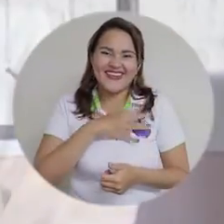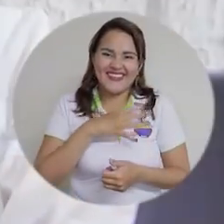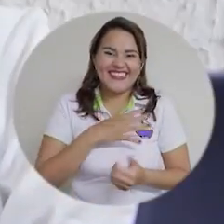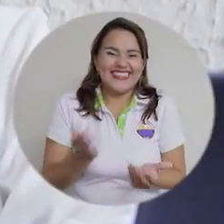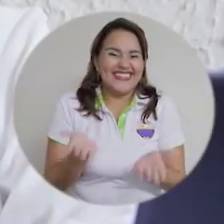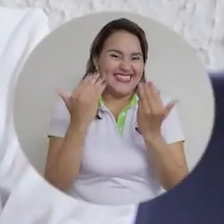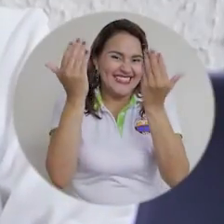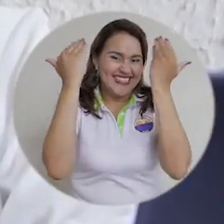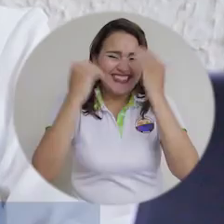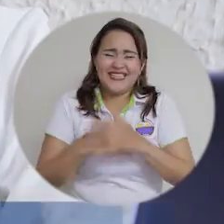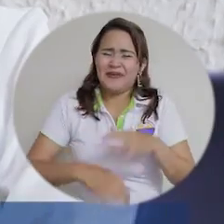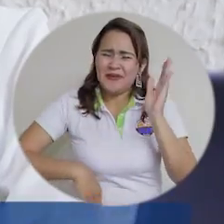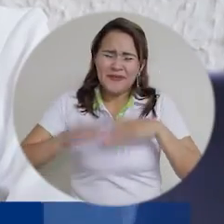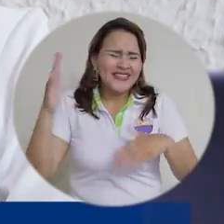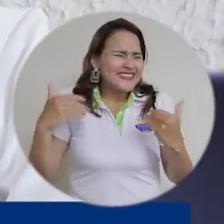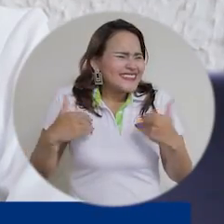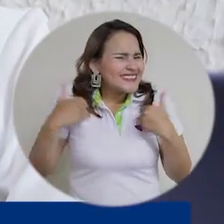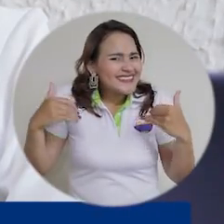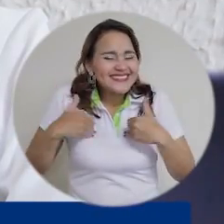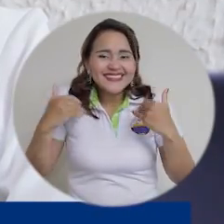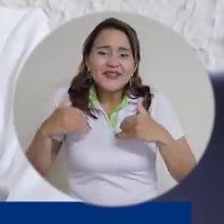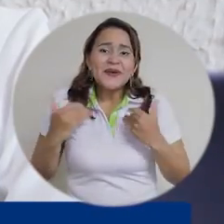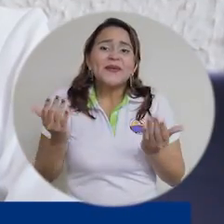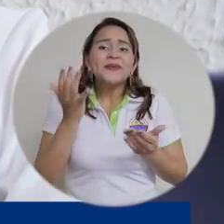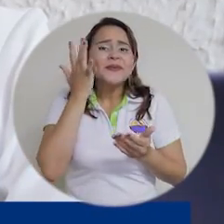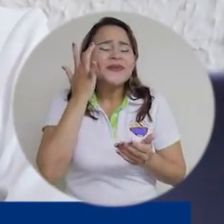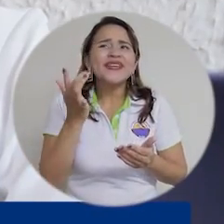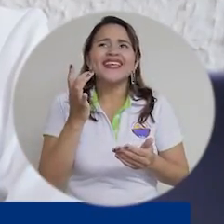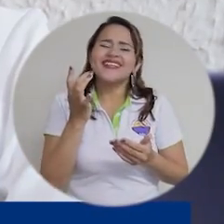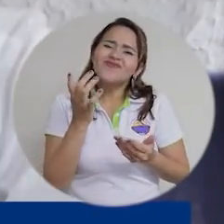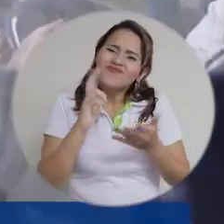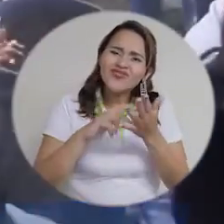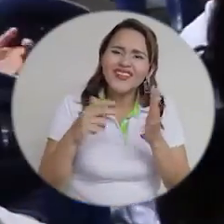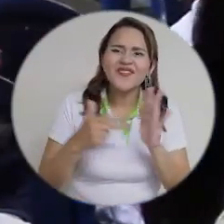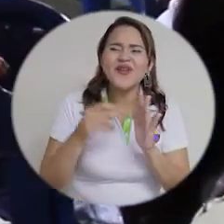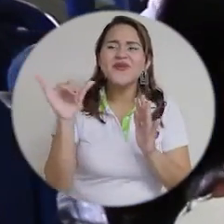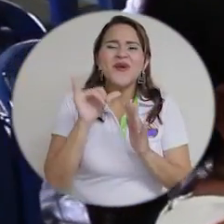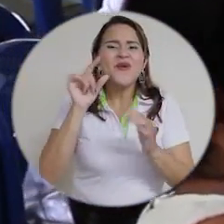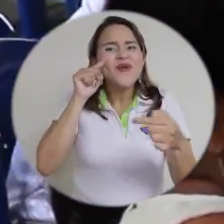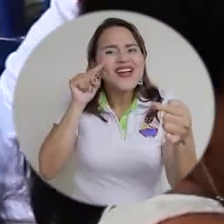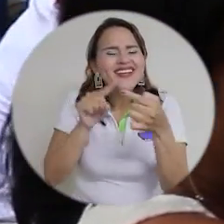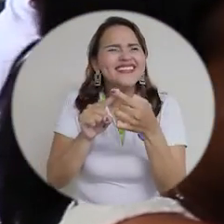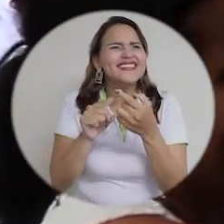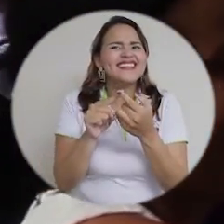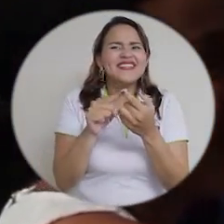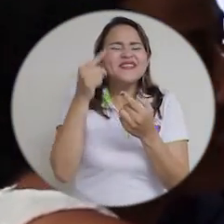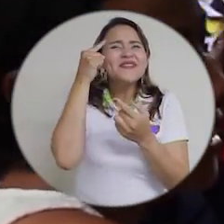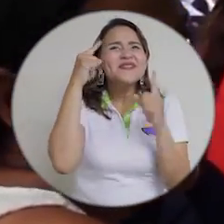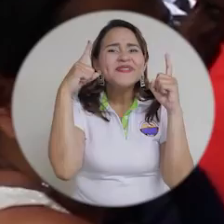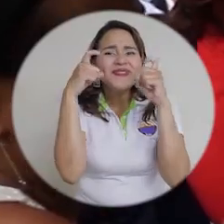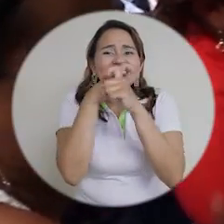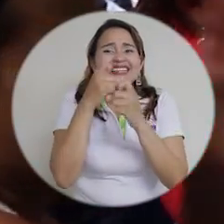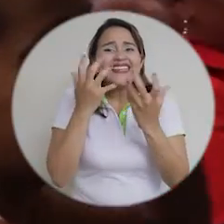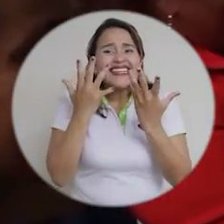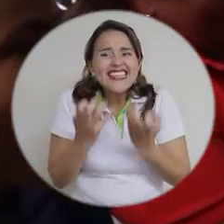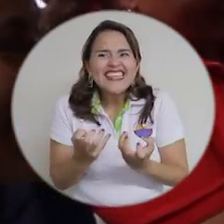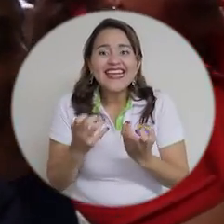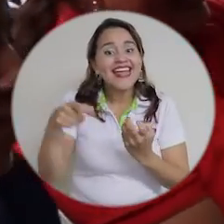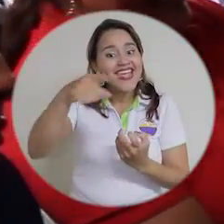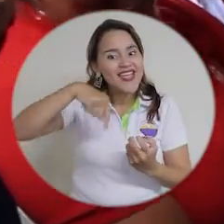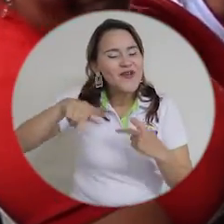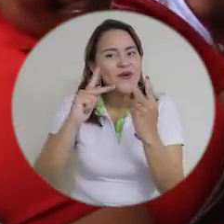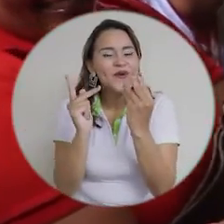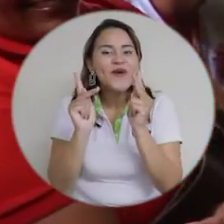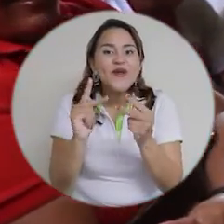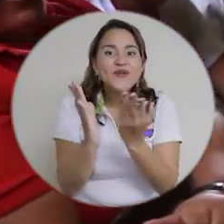una noticia que para nosotros como Escuela Normal particularmente nos llena de inmensa alegría. Es una puerta abierta a las